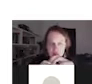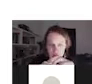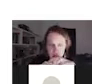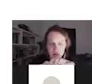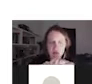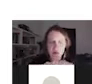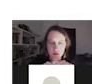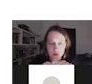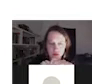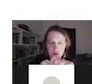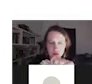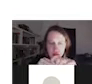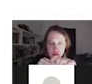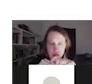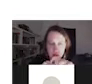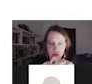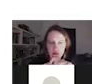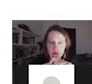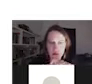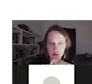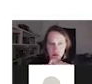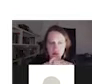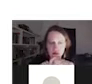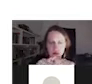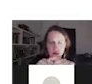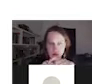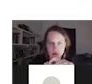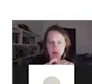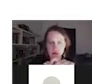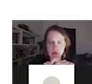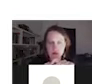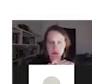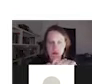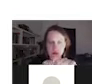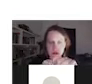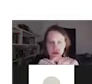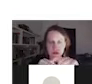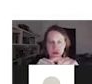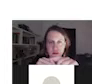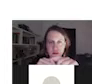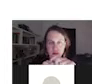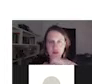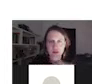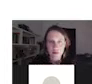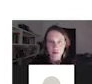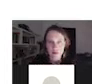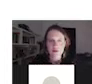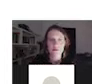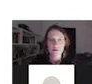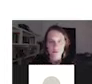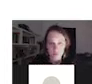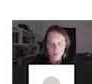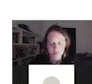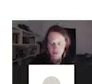Y especialmente también una de las otras cosas que nos parece muy, muy importante ahorita es respirar para sacar la